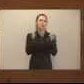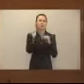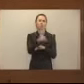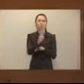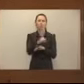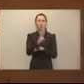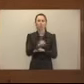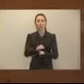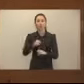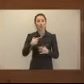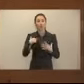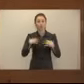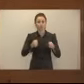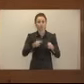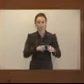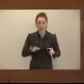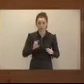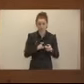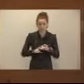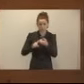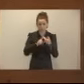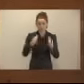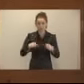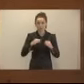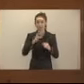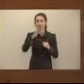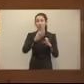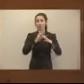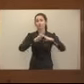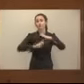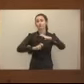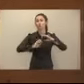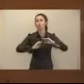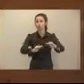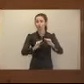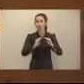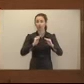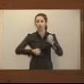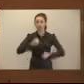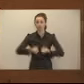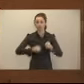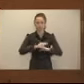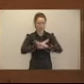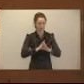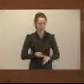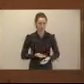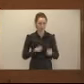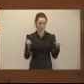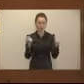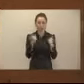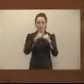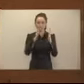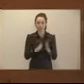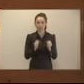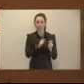salud mental en el área 4, descapitalizando el TAC de la Corredoria y cedendo el fogar protegido de la casita a una